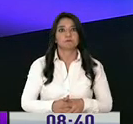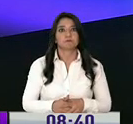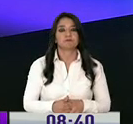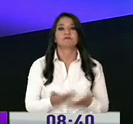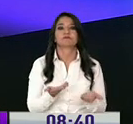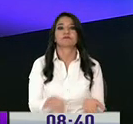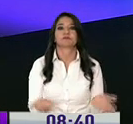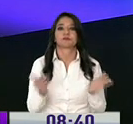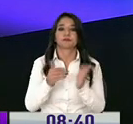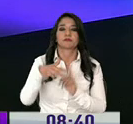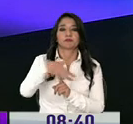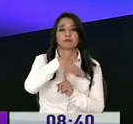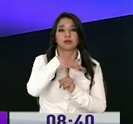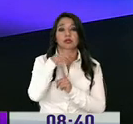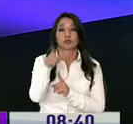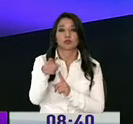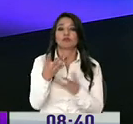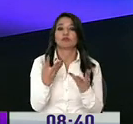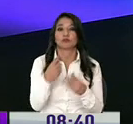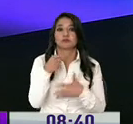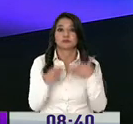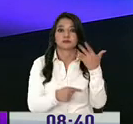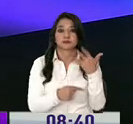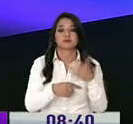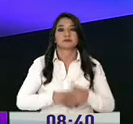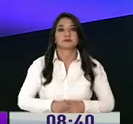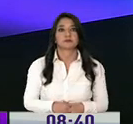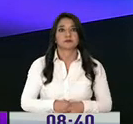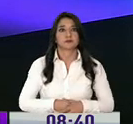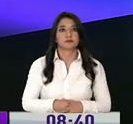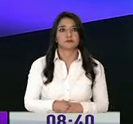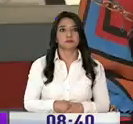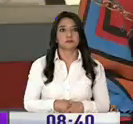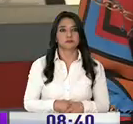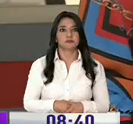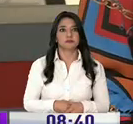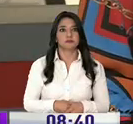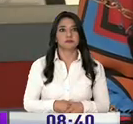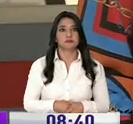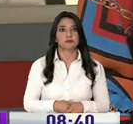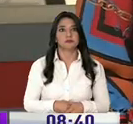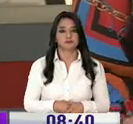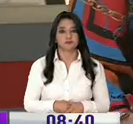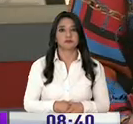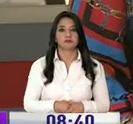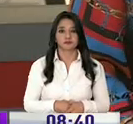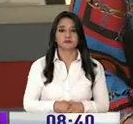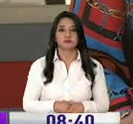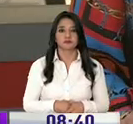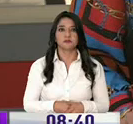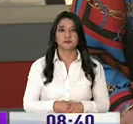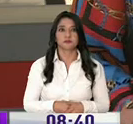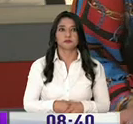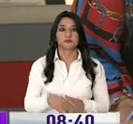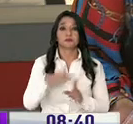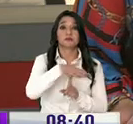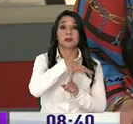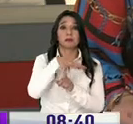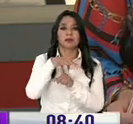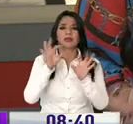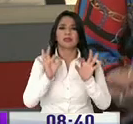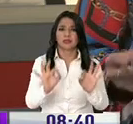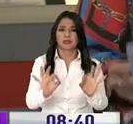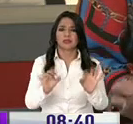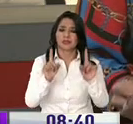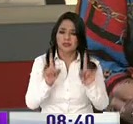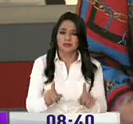otro parque más, usted que colecciona parques, guárdelo, uno más. Y sí, es que los parques tienen que estar en muy